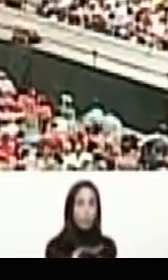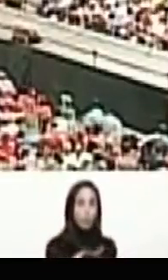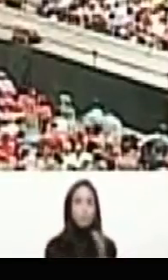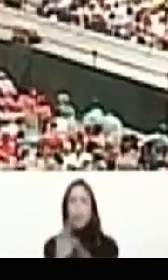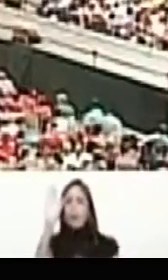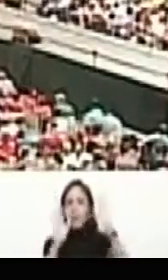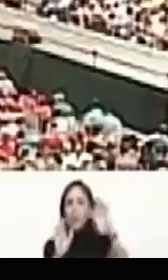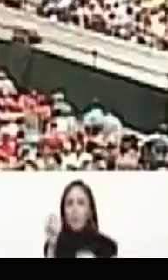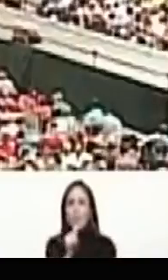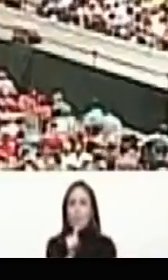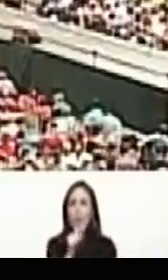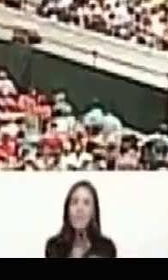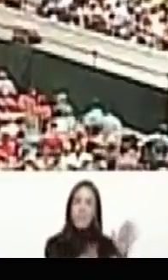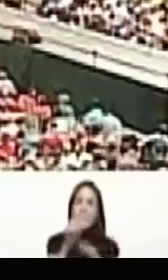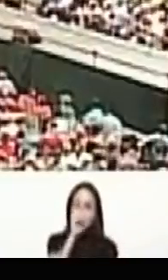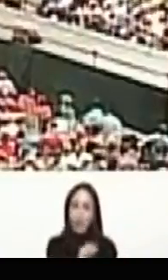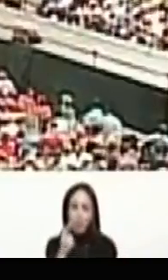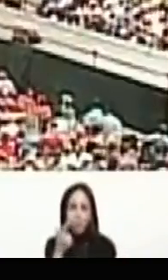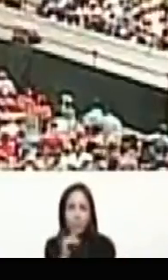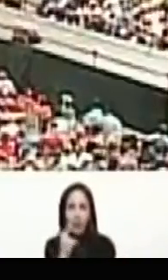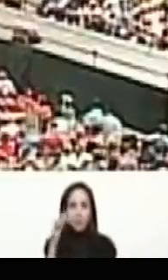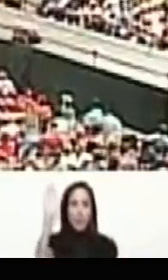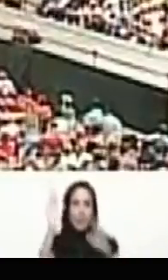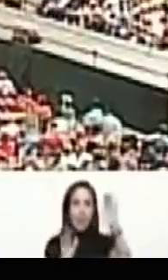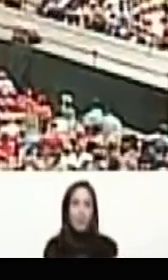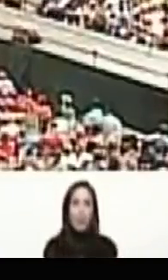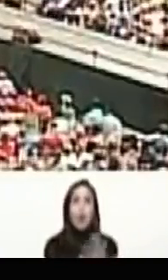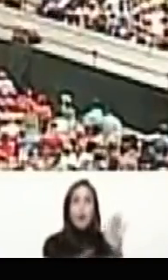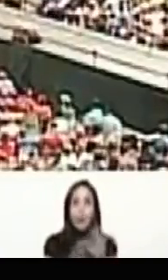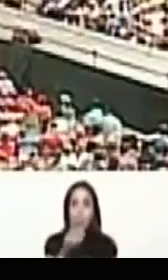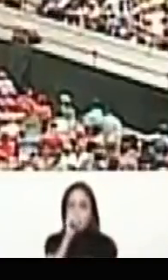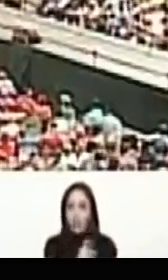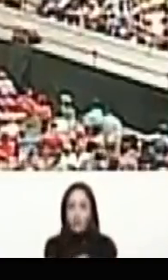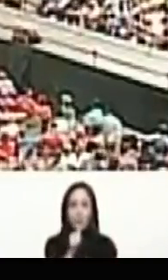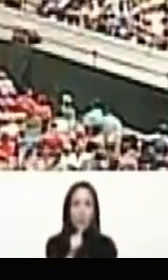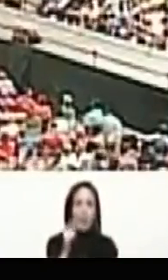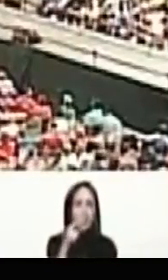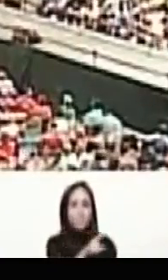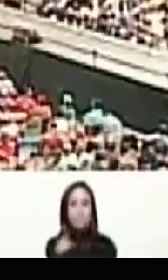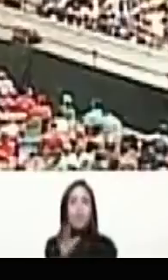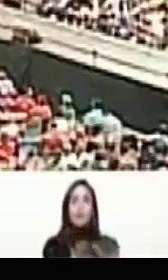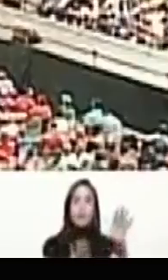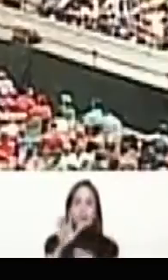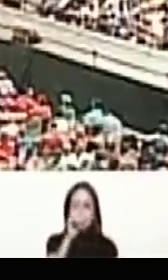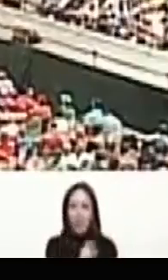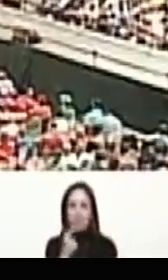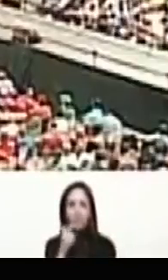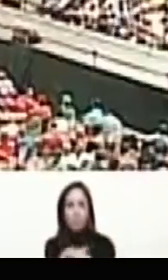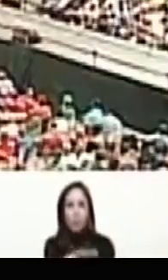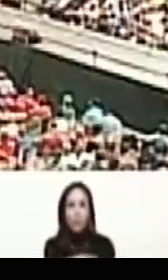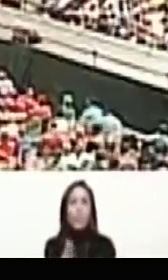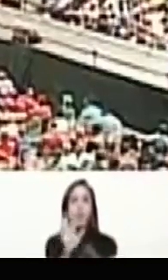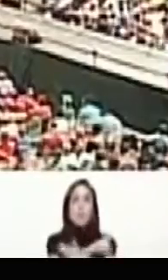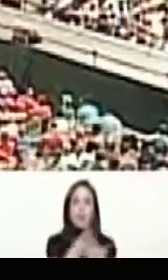Levanten la mano los que tienen 13 años, 14 años, 15 años,